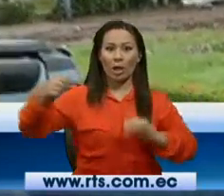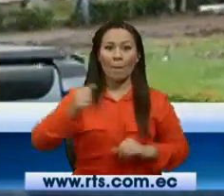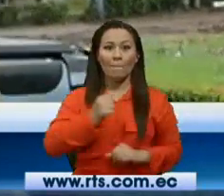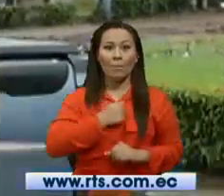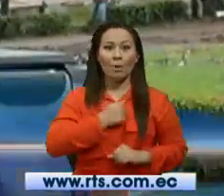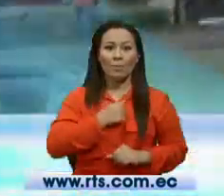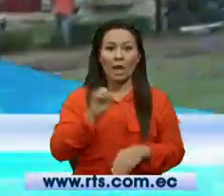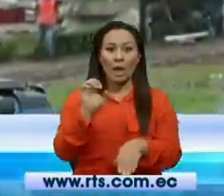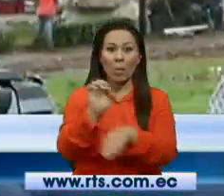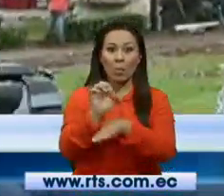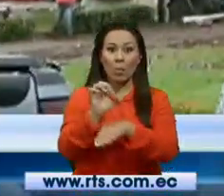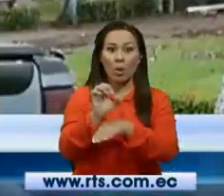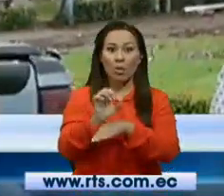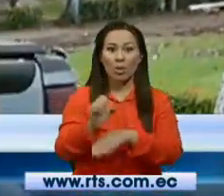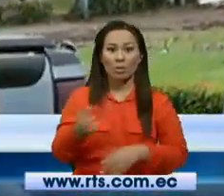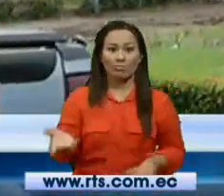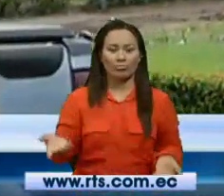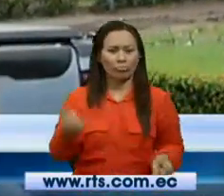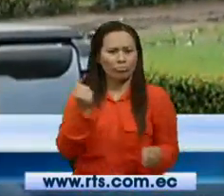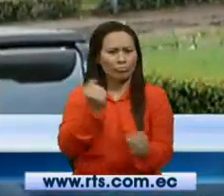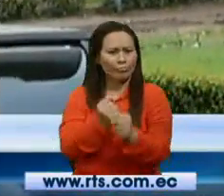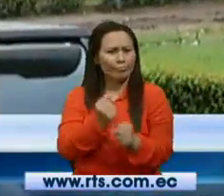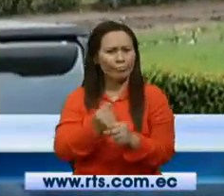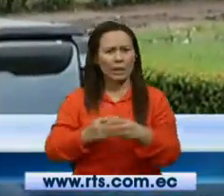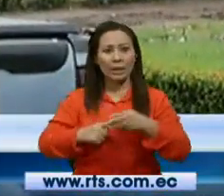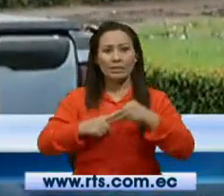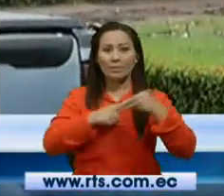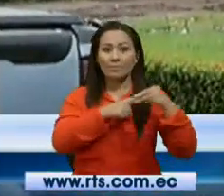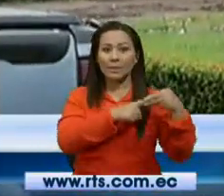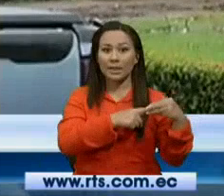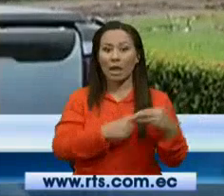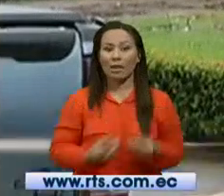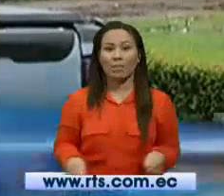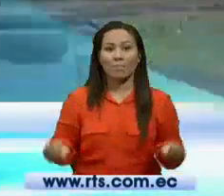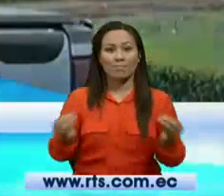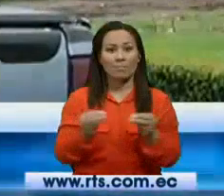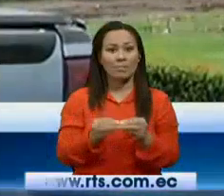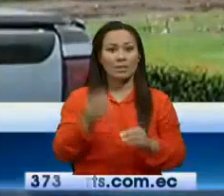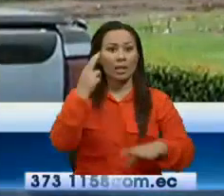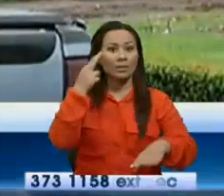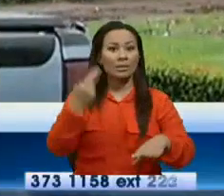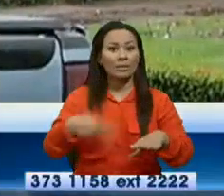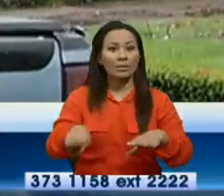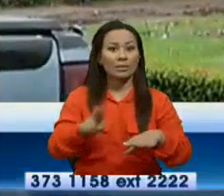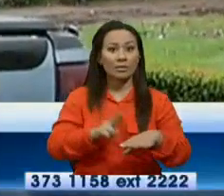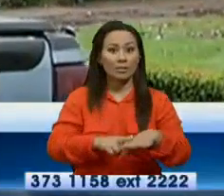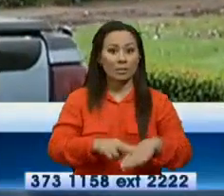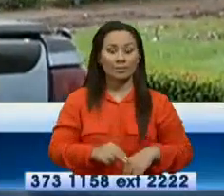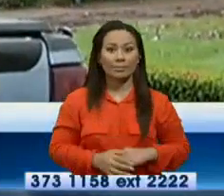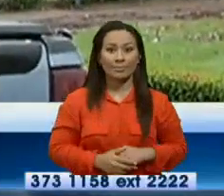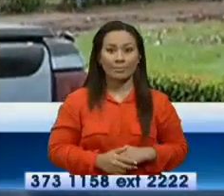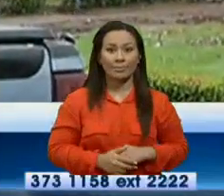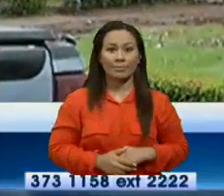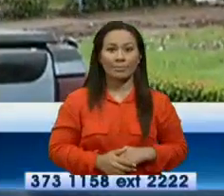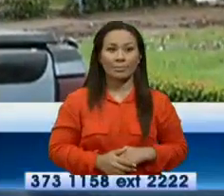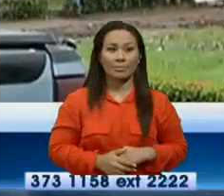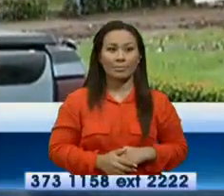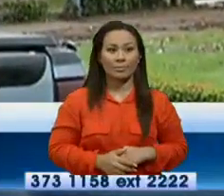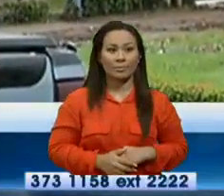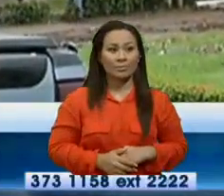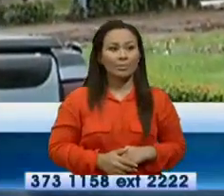un trabajo finalmente extraordinariamente nacional que no se ha hecho